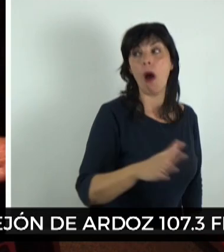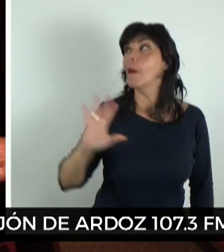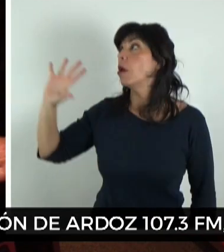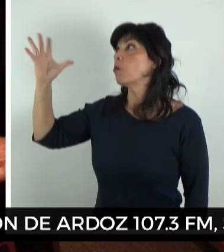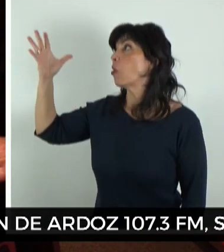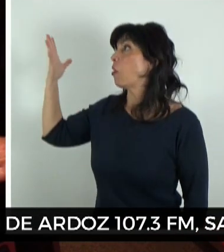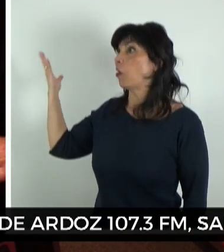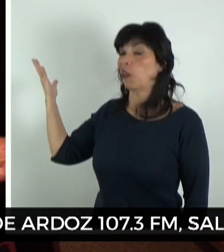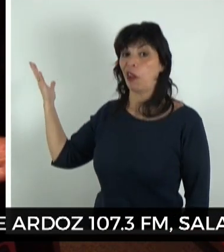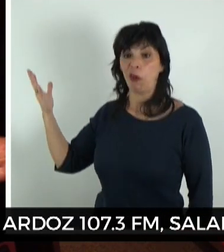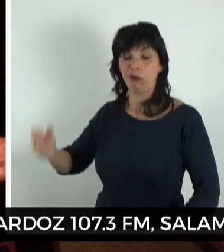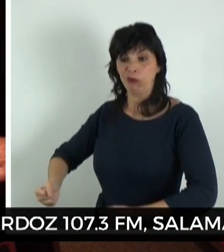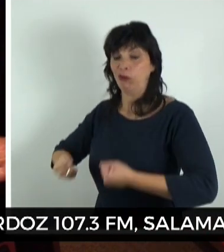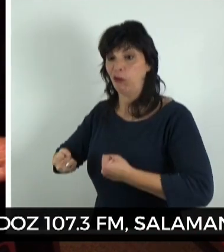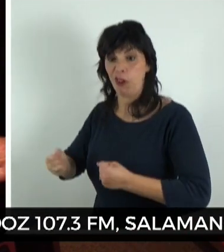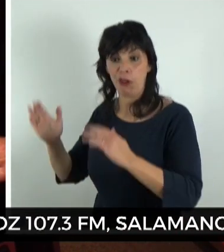influencia en el cielo.